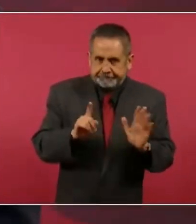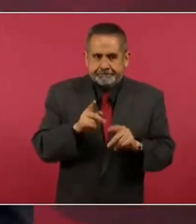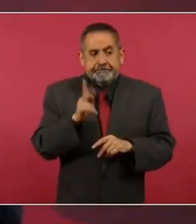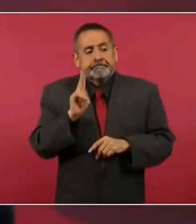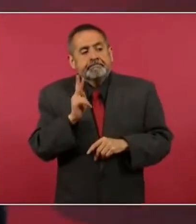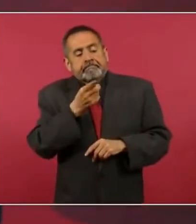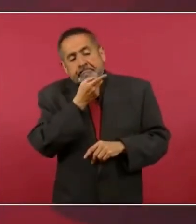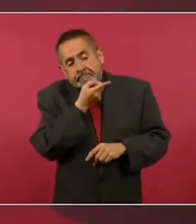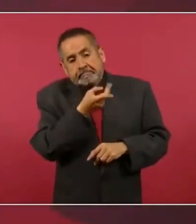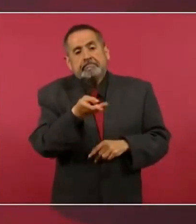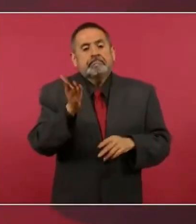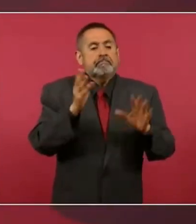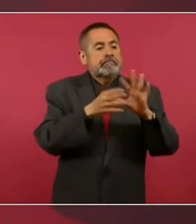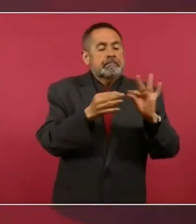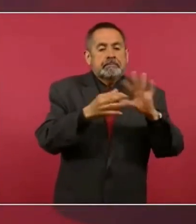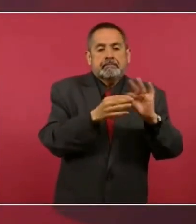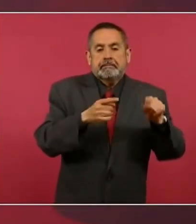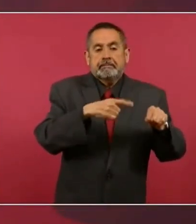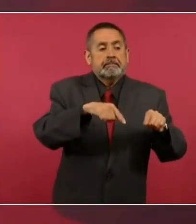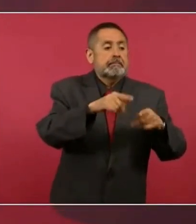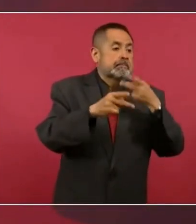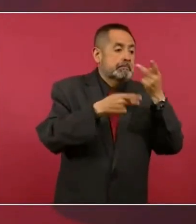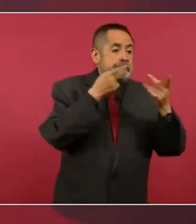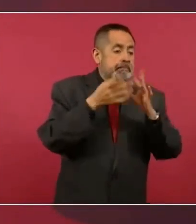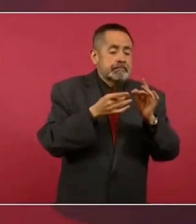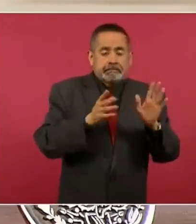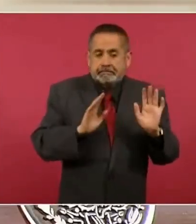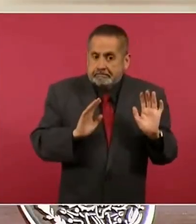pero están